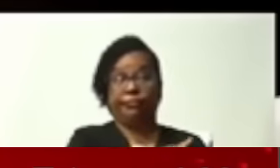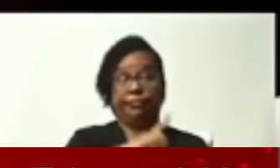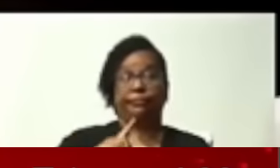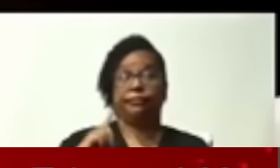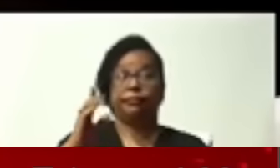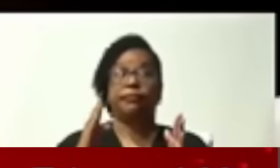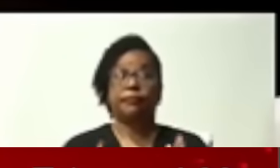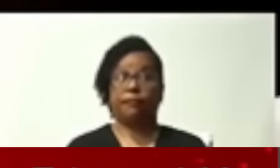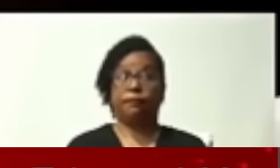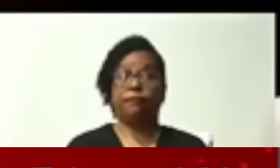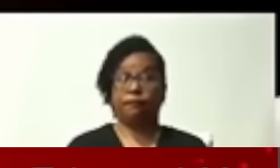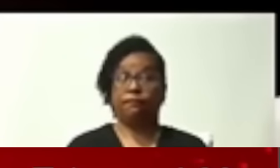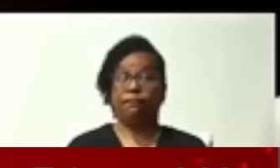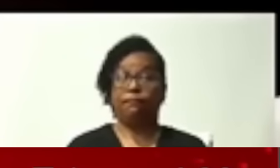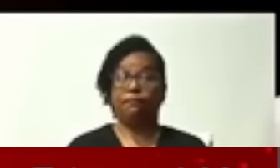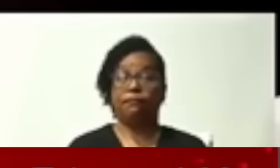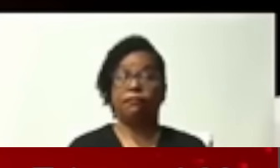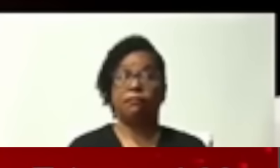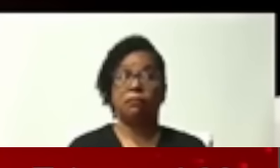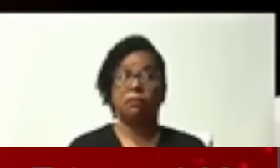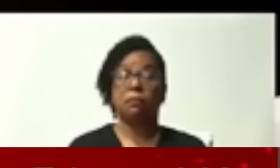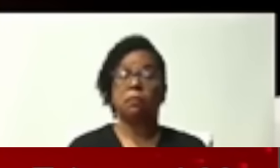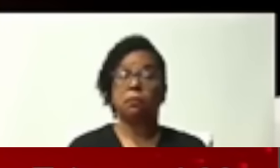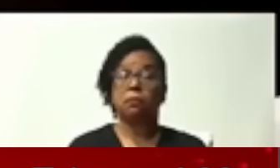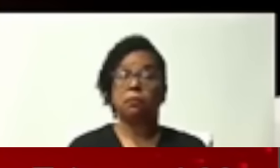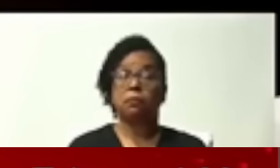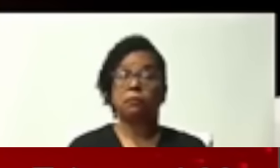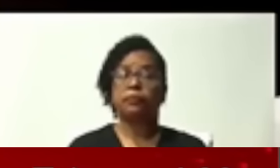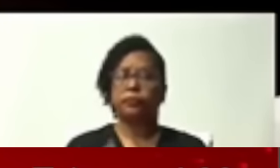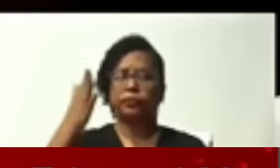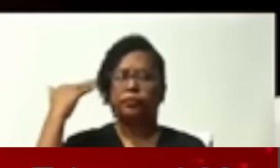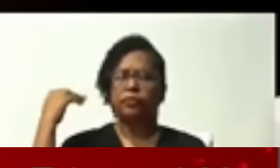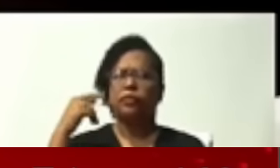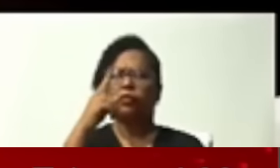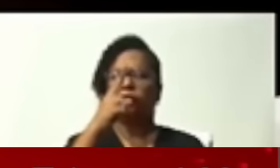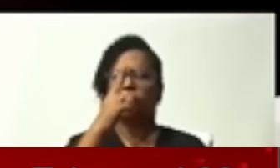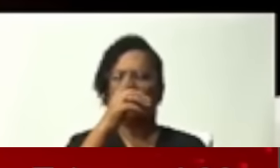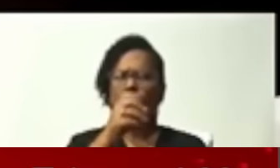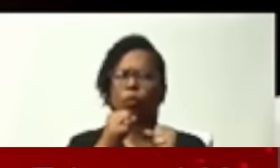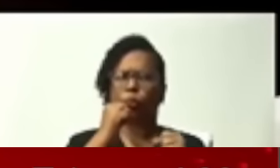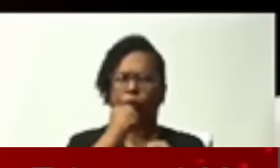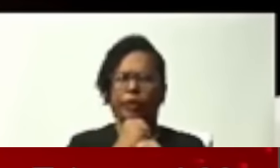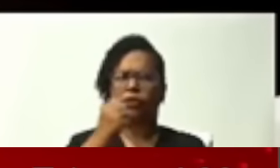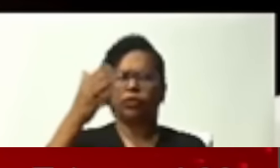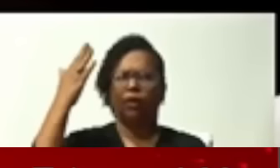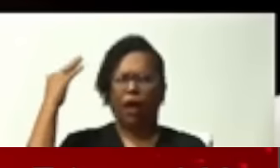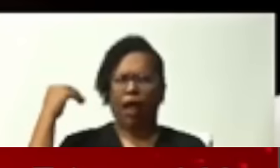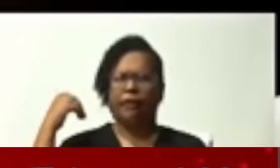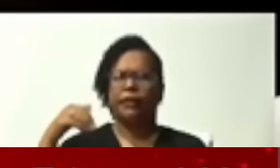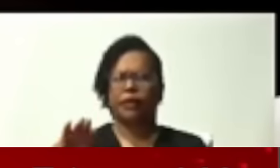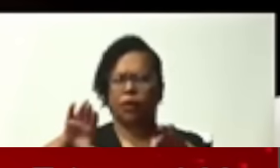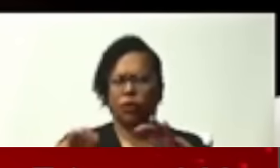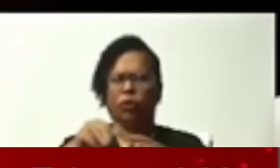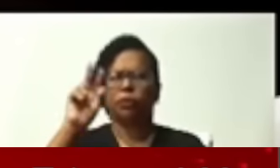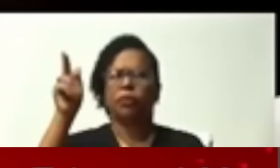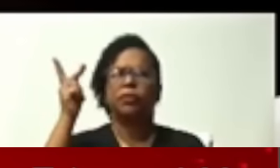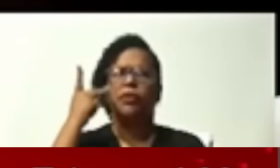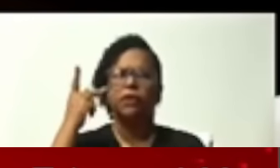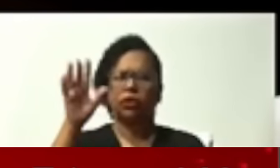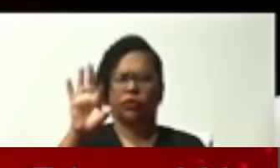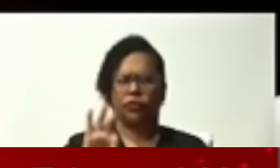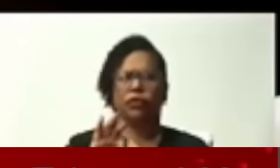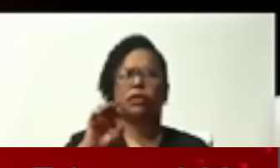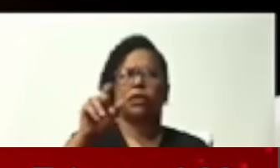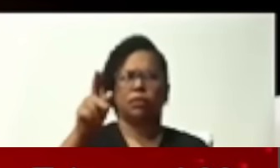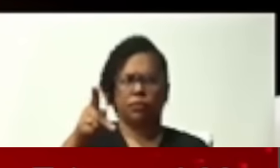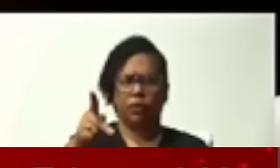hace aproximadamente un año, quien les habla como proponente junto al bloque de diputados de la Fuerza del Pueblo, sometimos una resolución